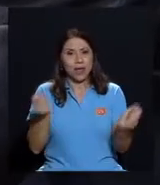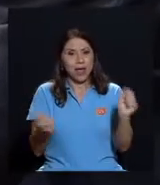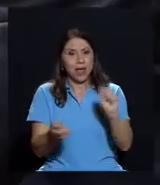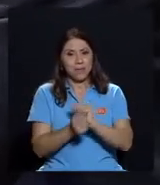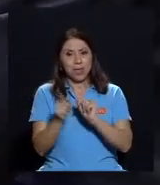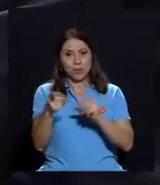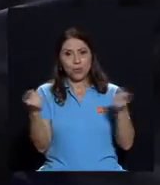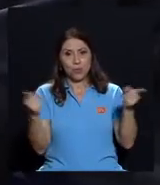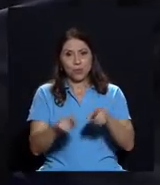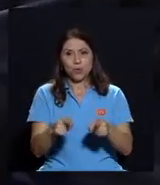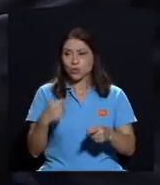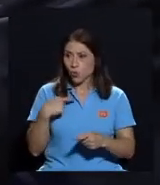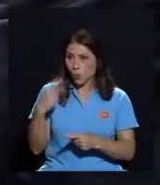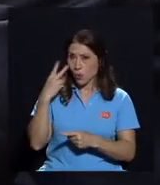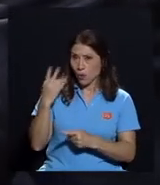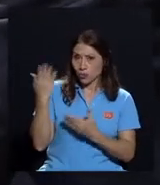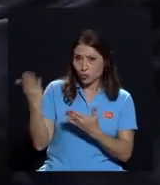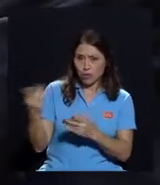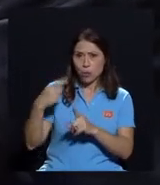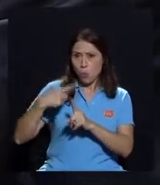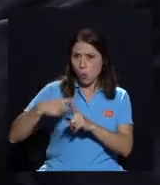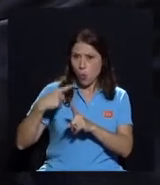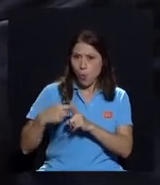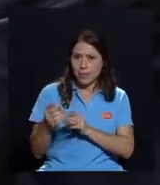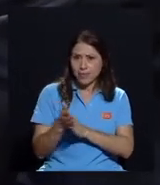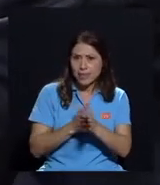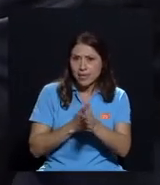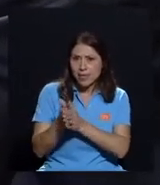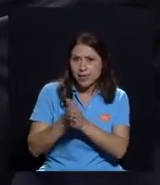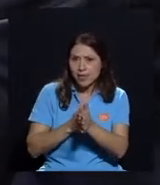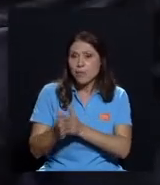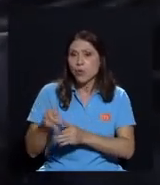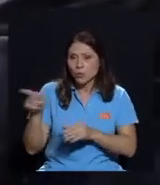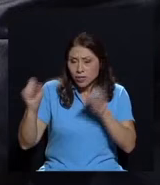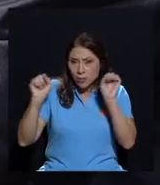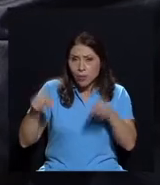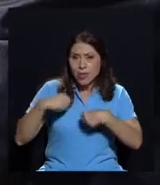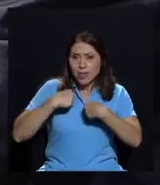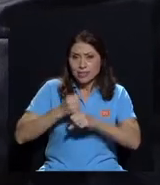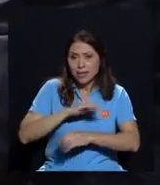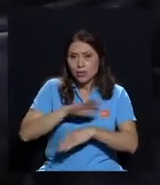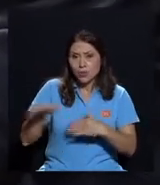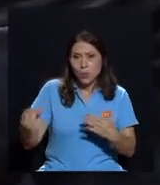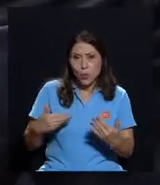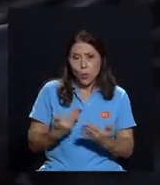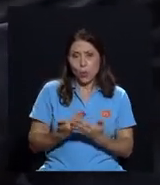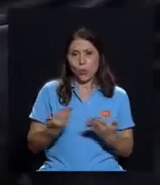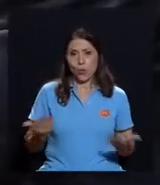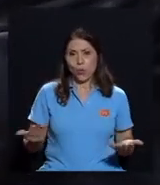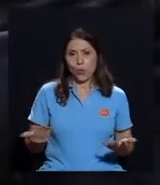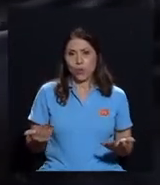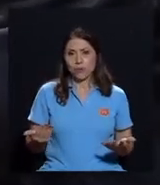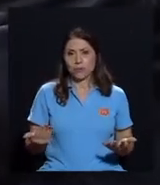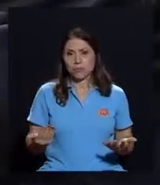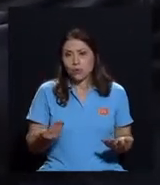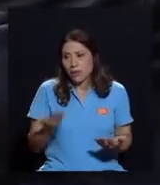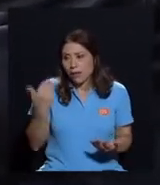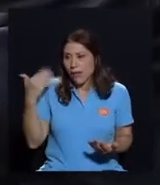veo a usted con mucho optimismo de que usted que si puedes hacer todo ahí es donde ninguno